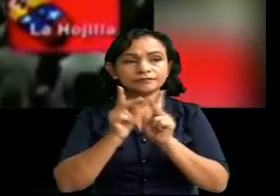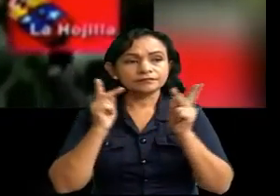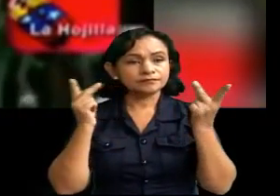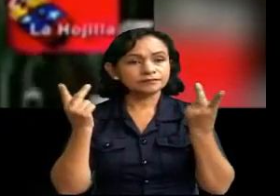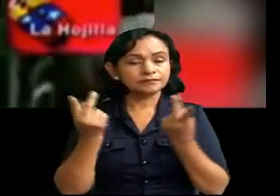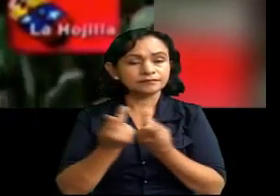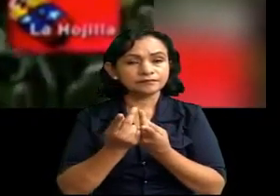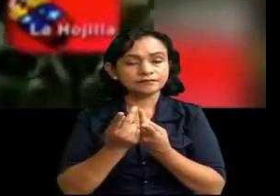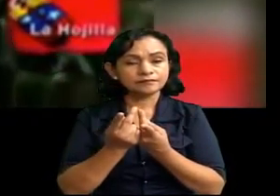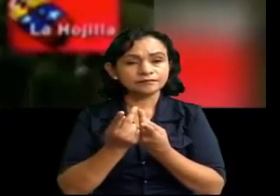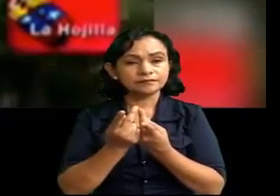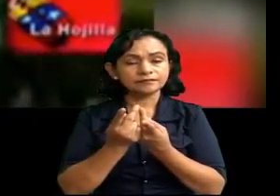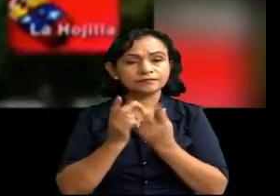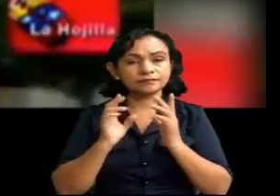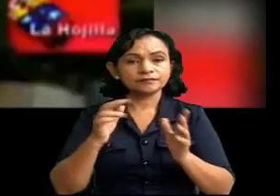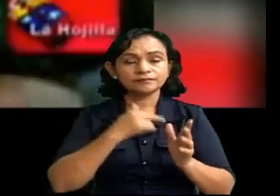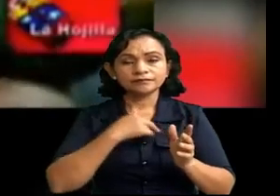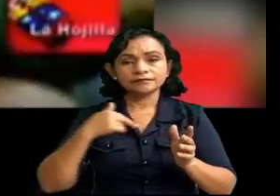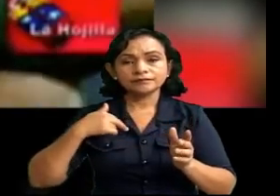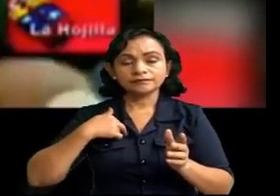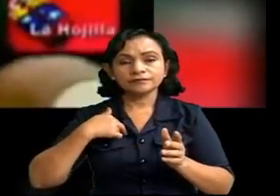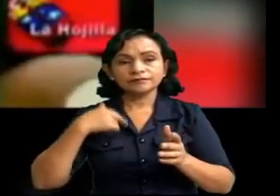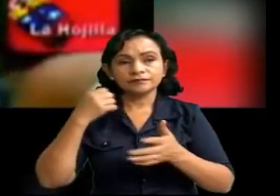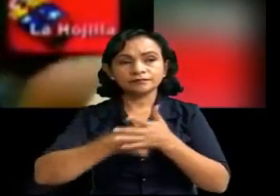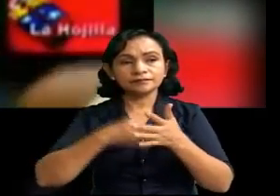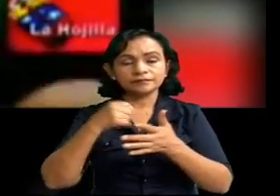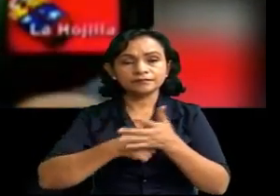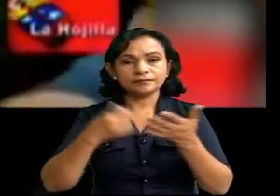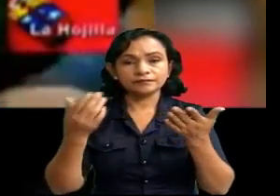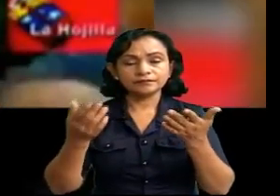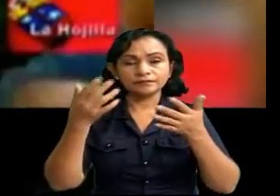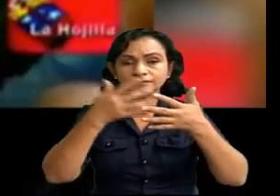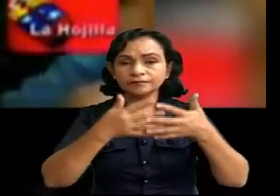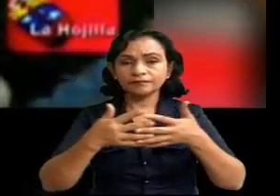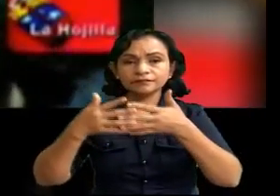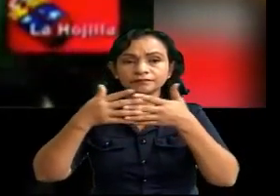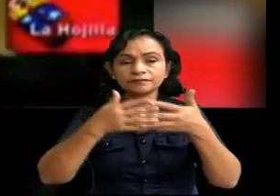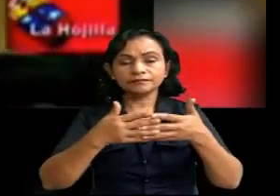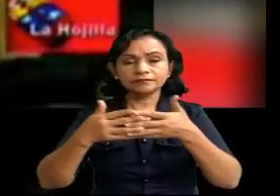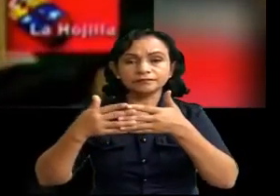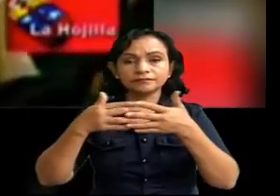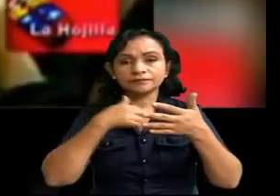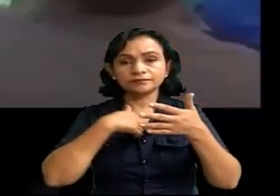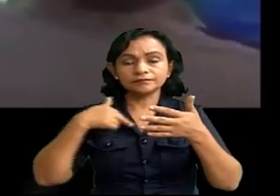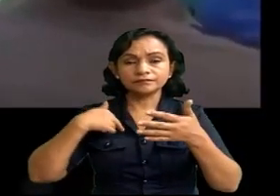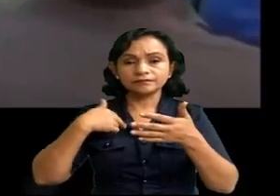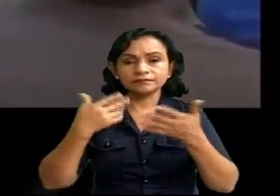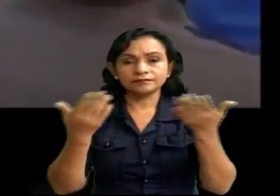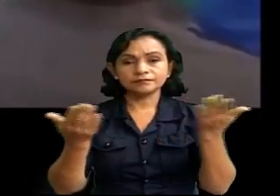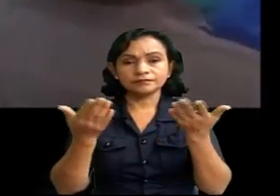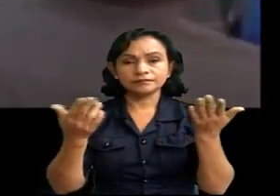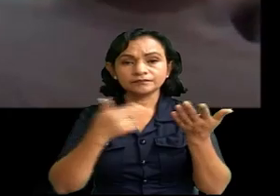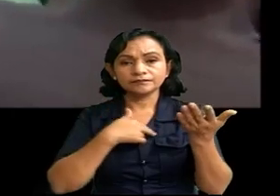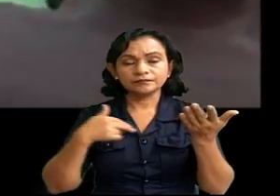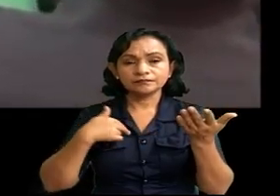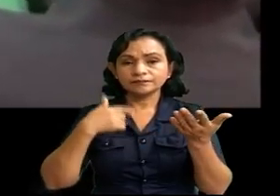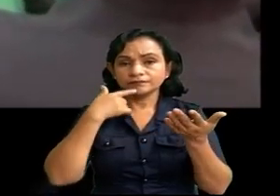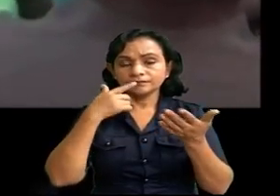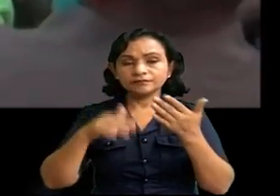en las calles. La burguesía y las fuerzas imperialistas estadounidenses fueron neutralizadas. Mediante un